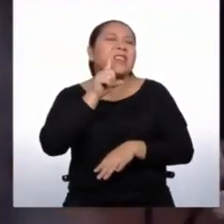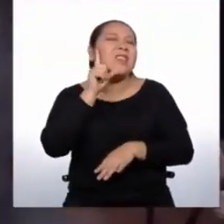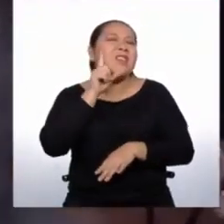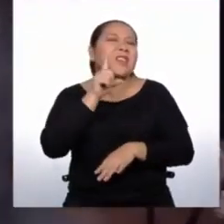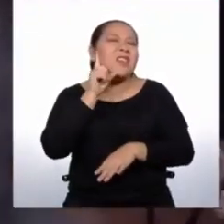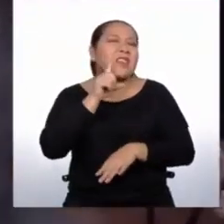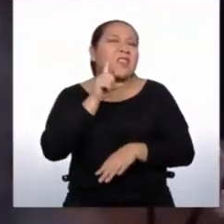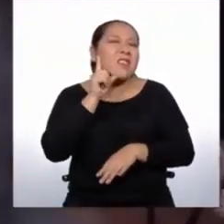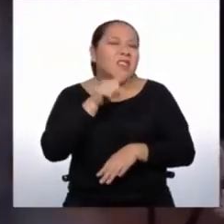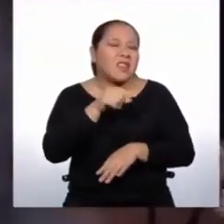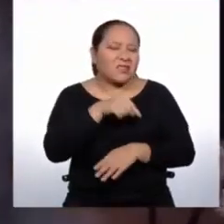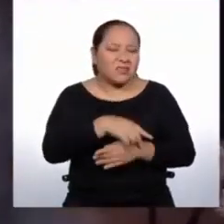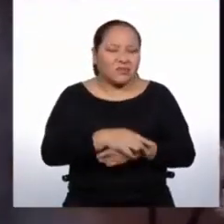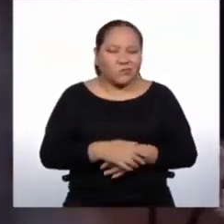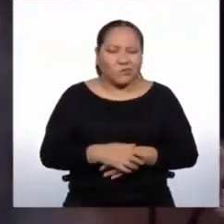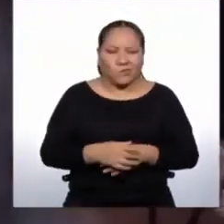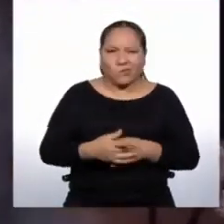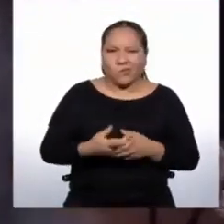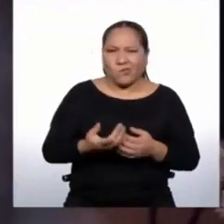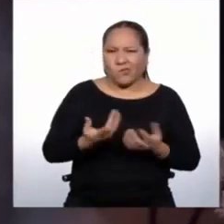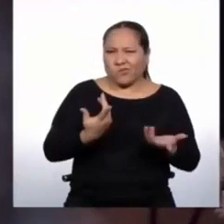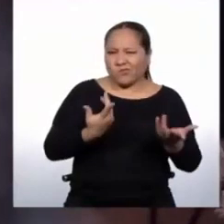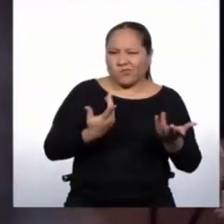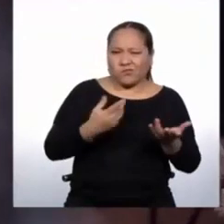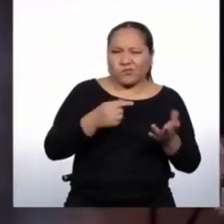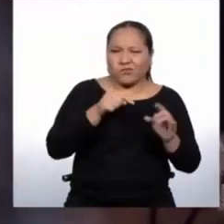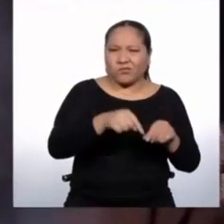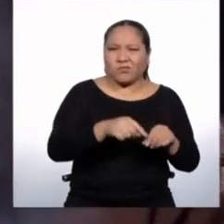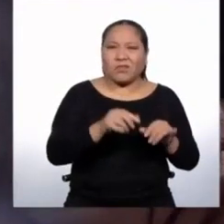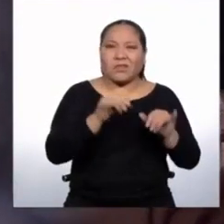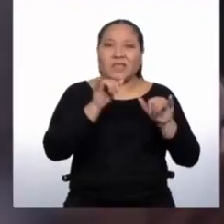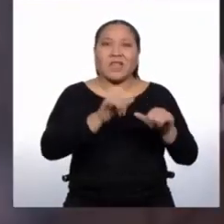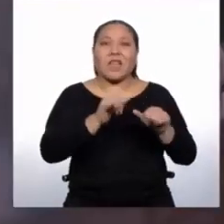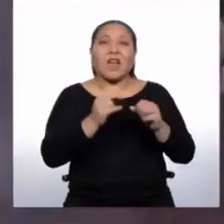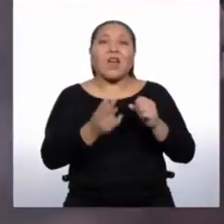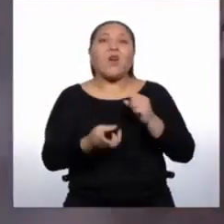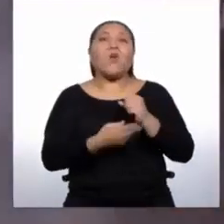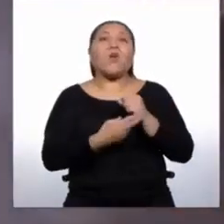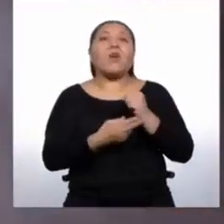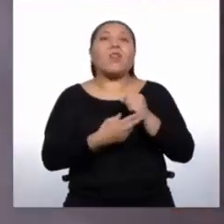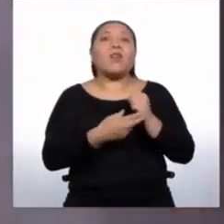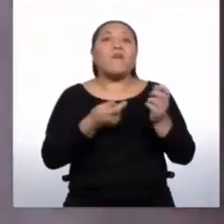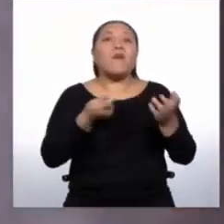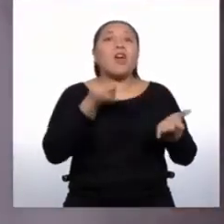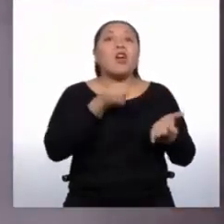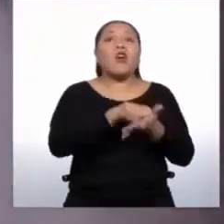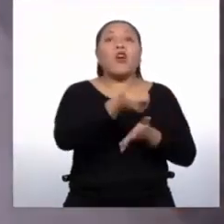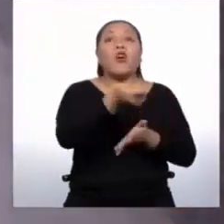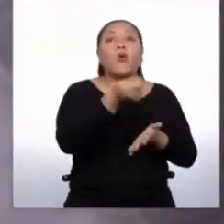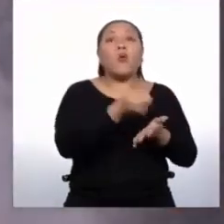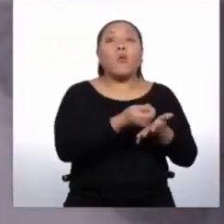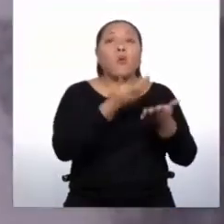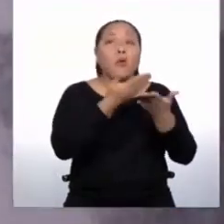galeón que zarpó para Cádiz y de que daba cuenta la Gaceta.